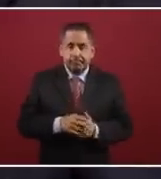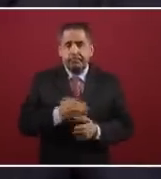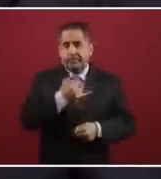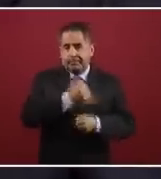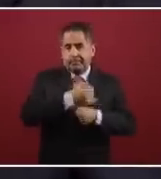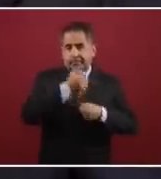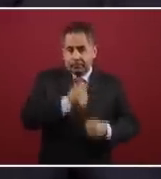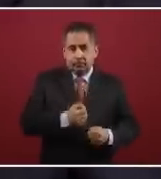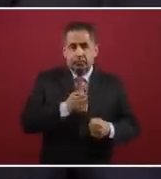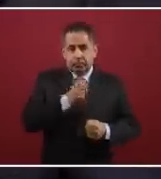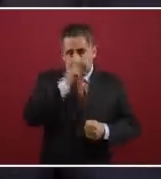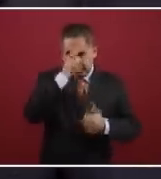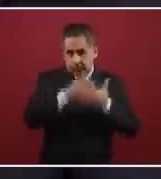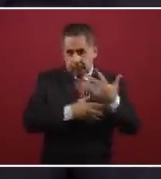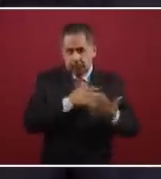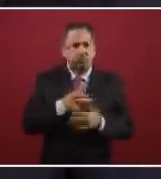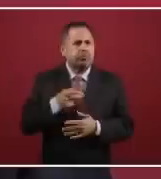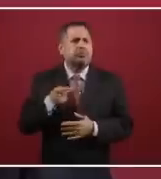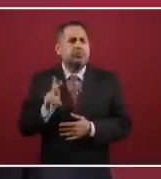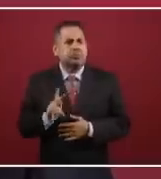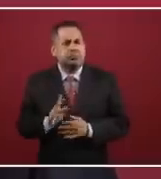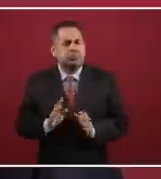y de violencia. Pero